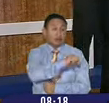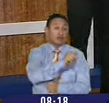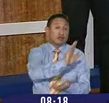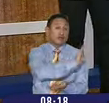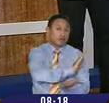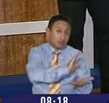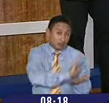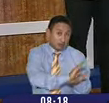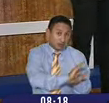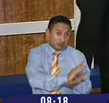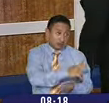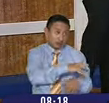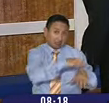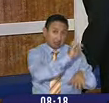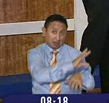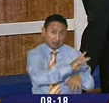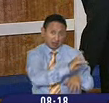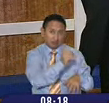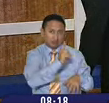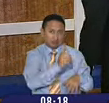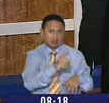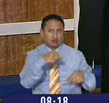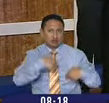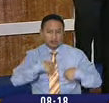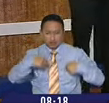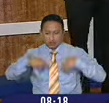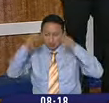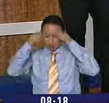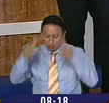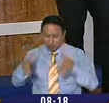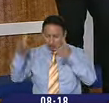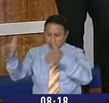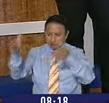porque uno trabaja acá, hay que olvidarse el de acá. Exacto. Quito es todo. A eso